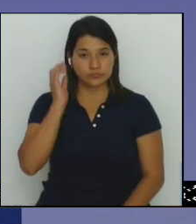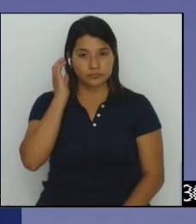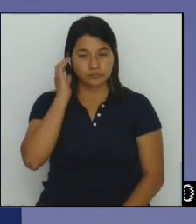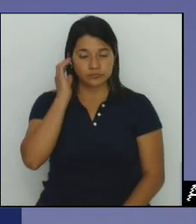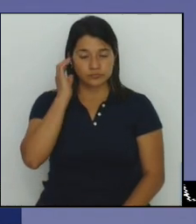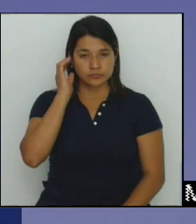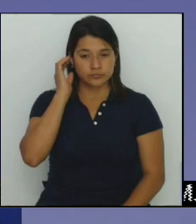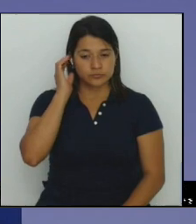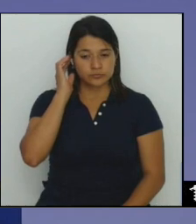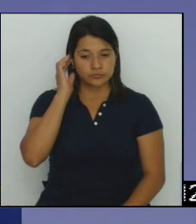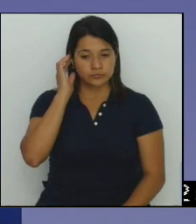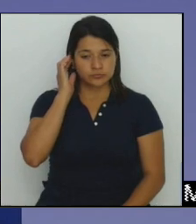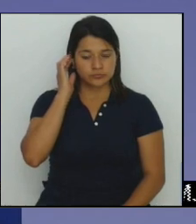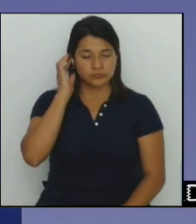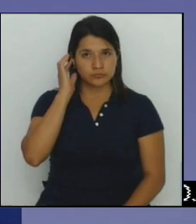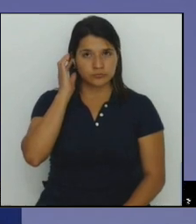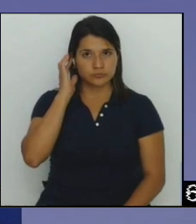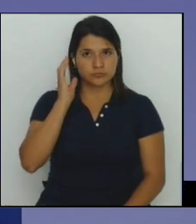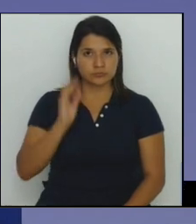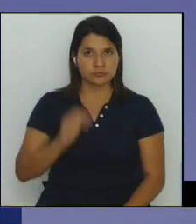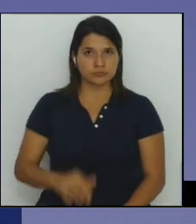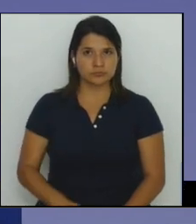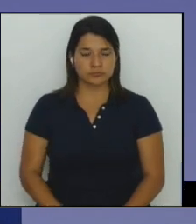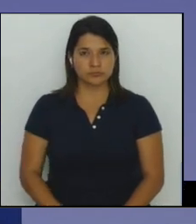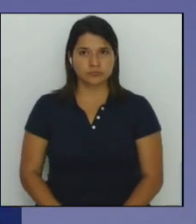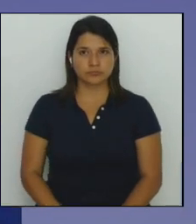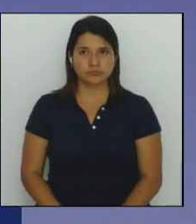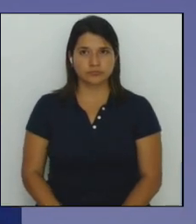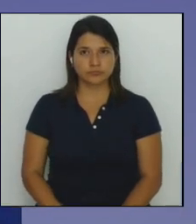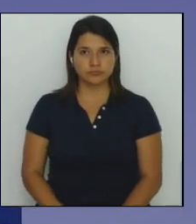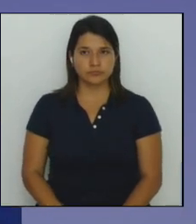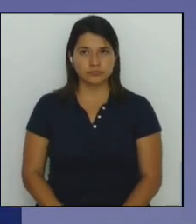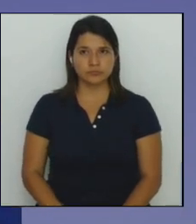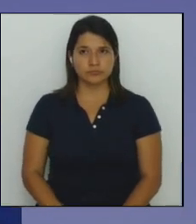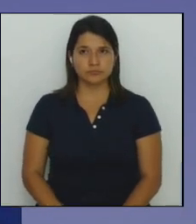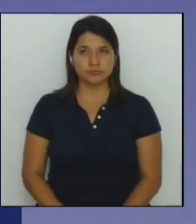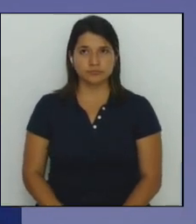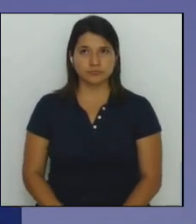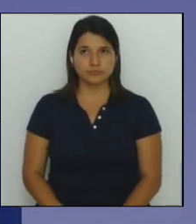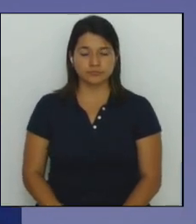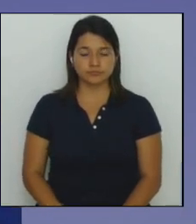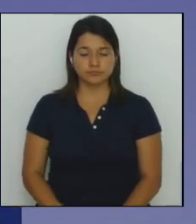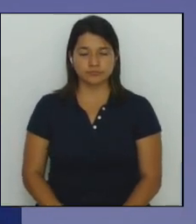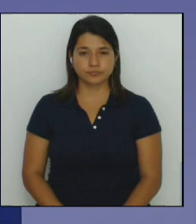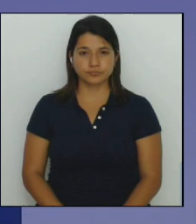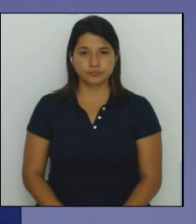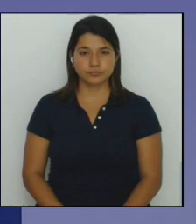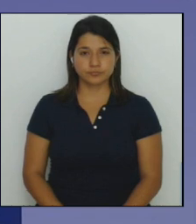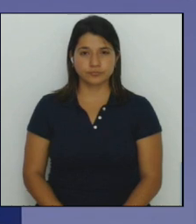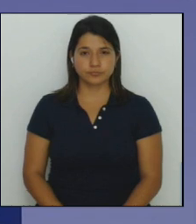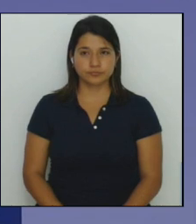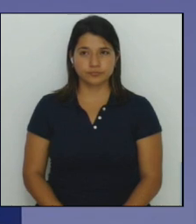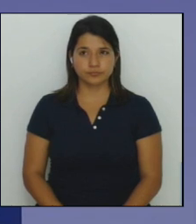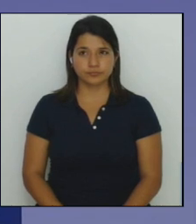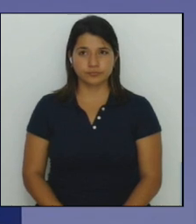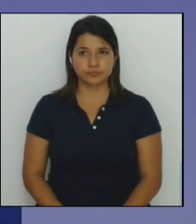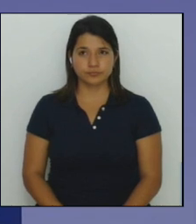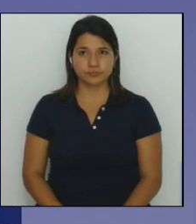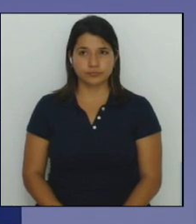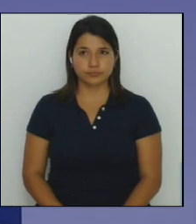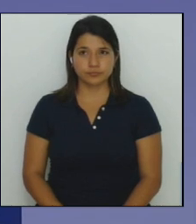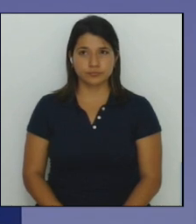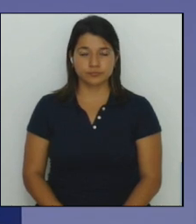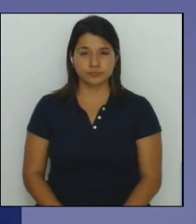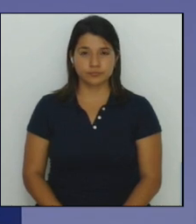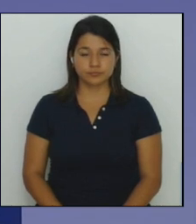our sanction, that we could ban these goods from going to that third country if there is